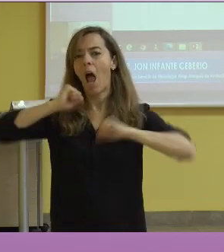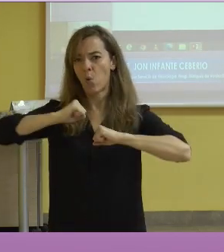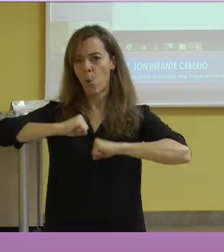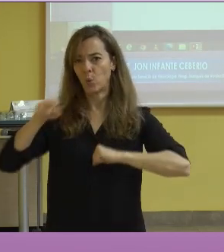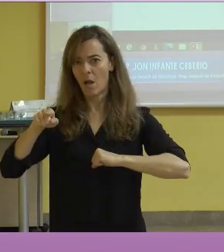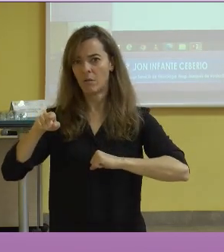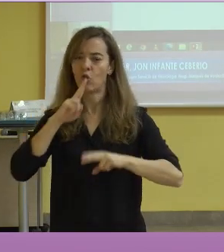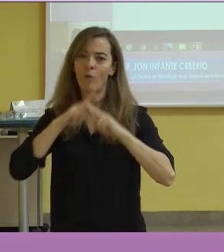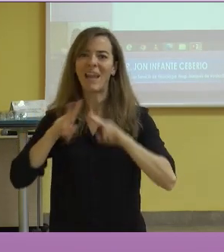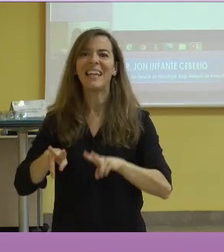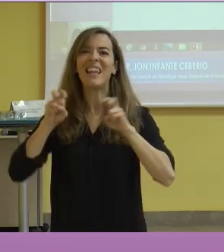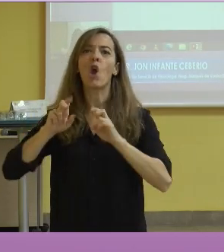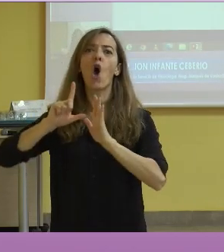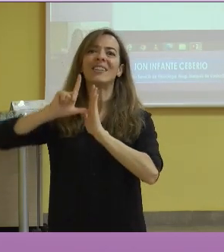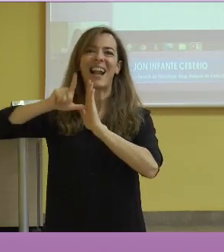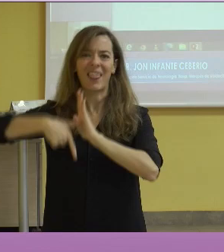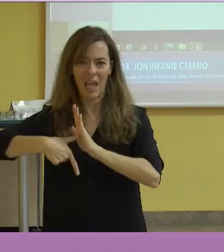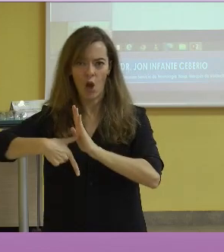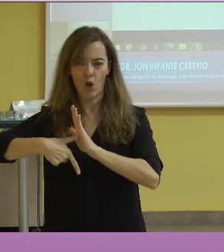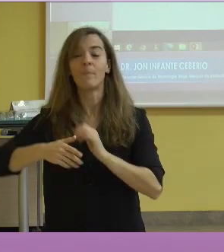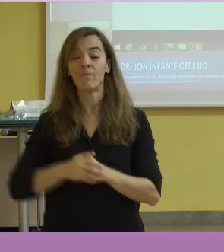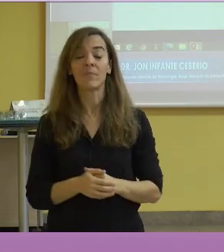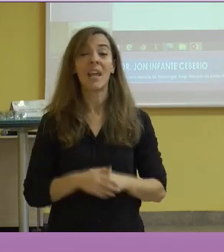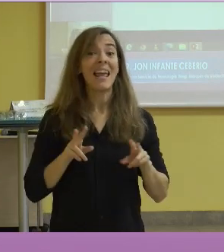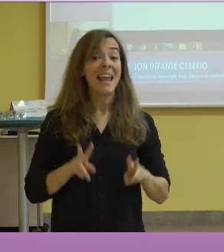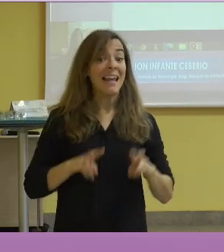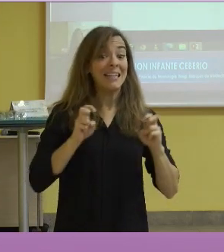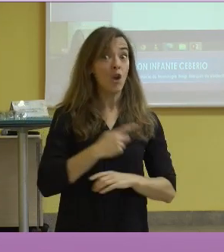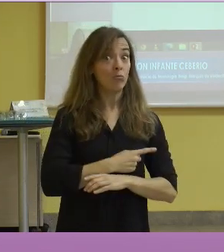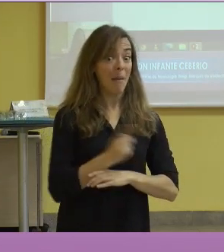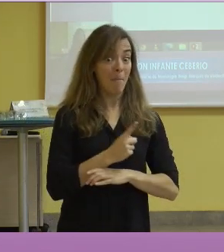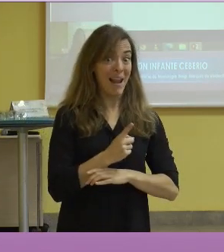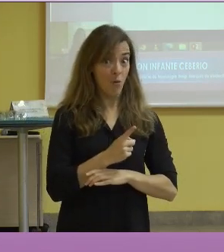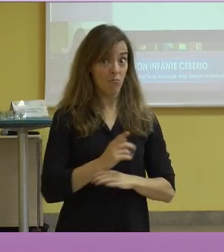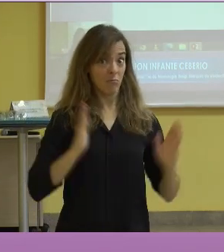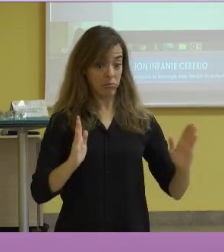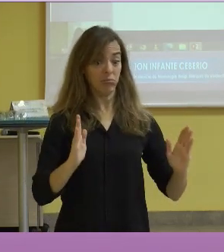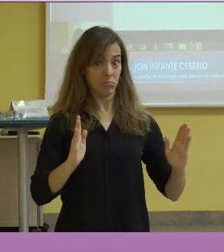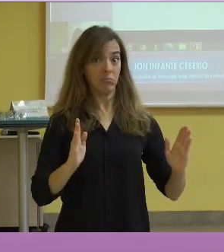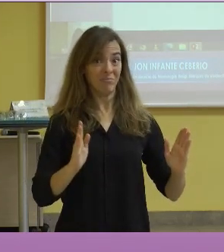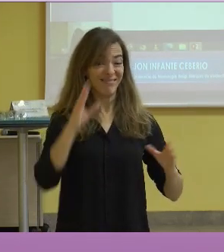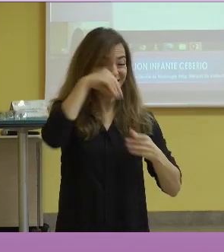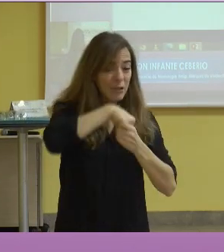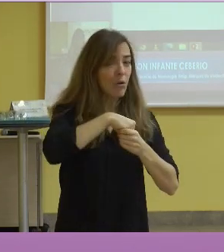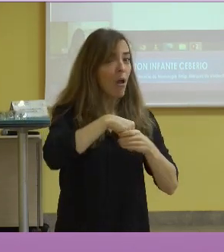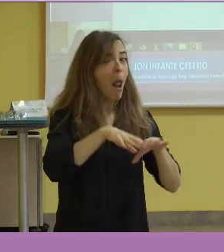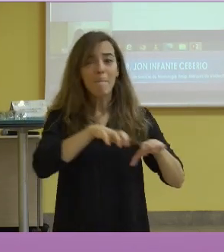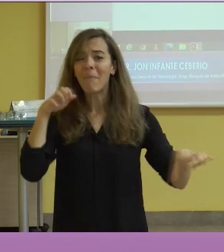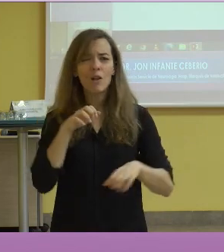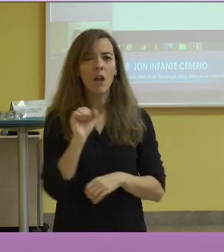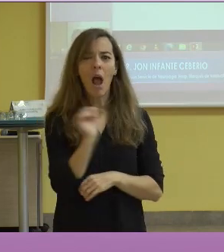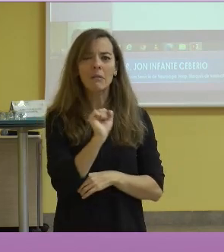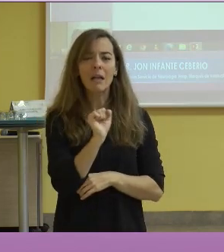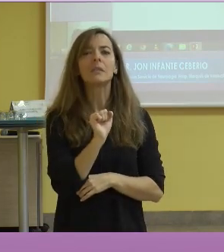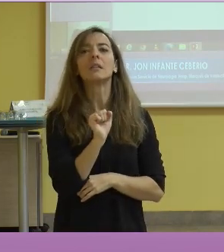ataxias de inicio tardío. Dentro de las ataxias de inicio temprano, la mayoría van